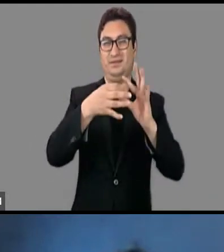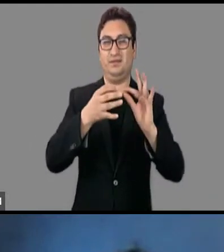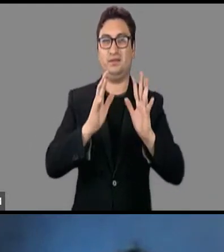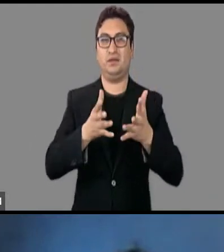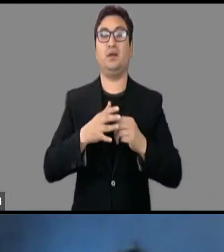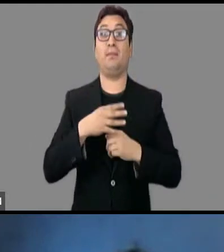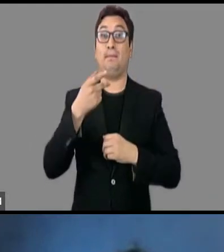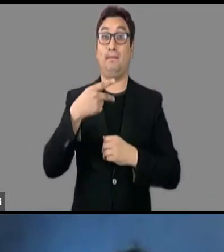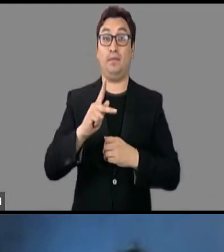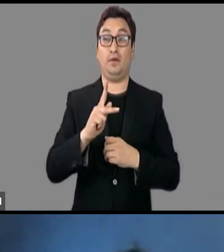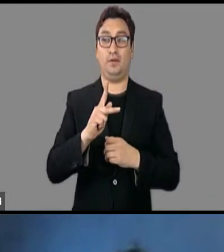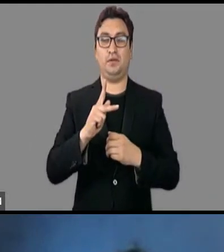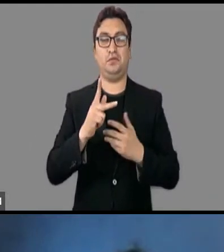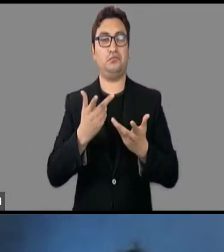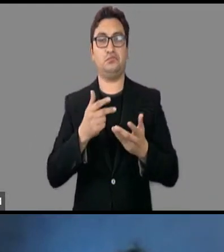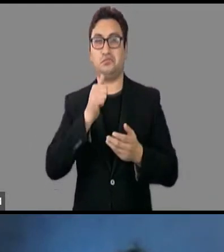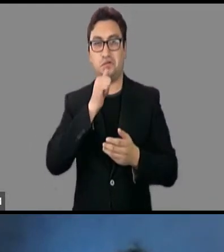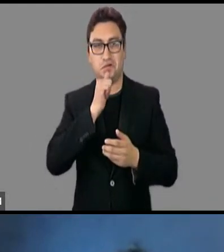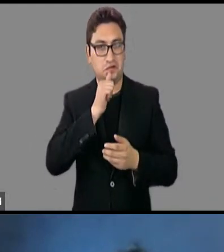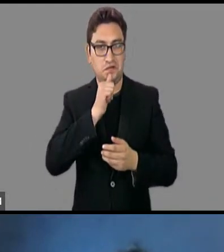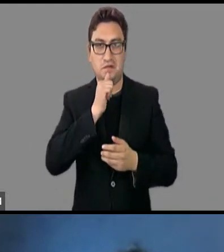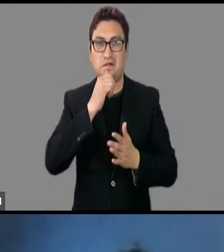un rechazo a volver sistemático